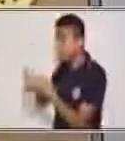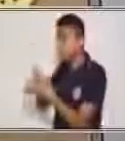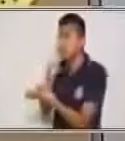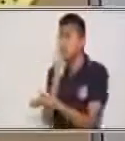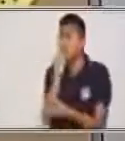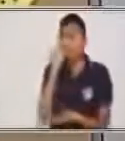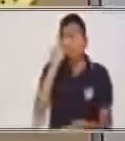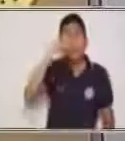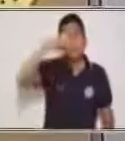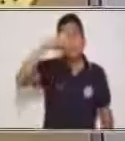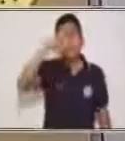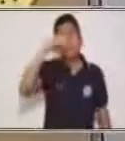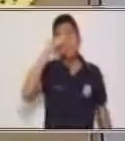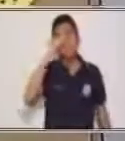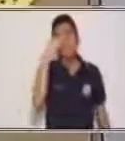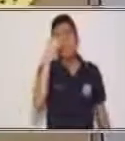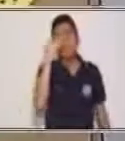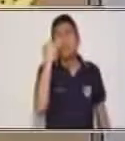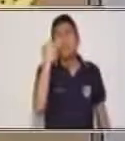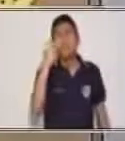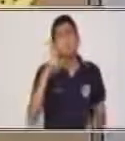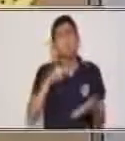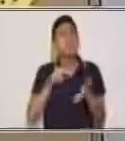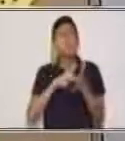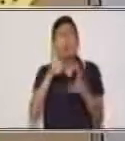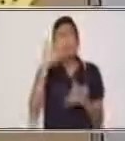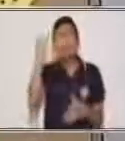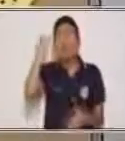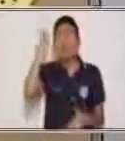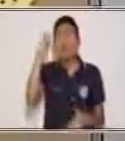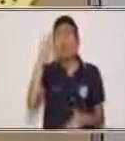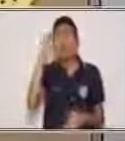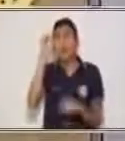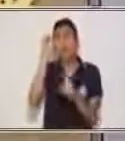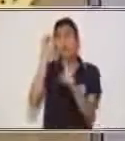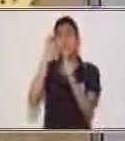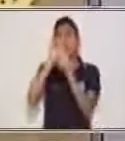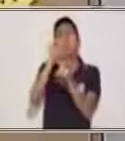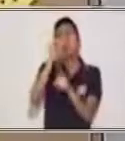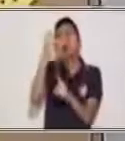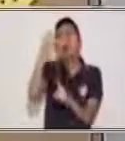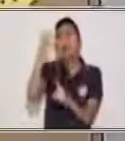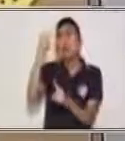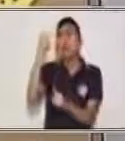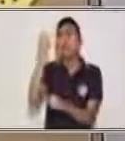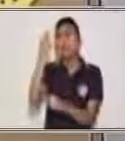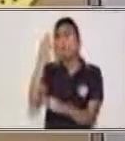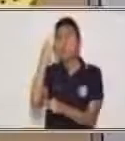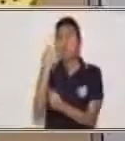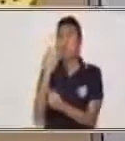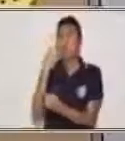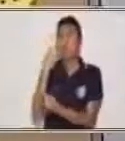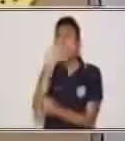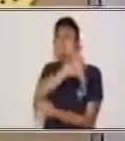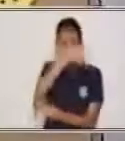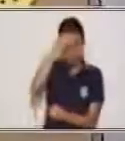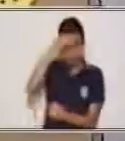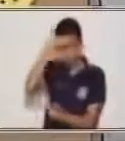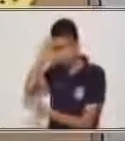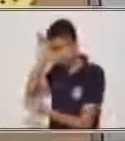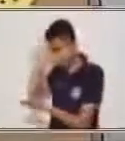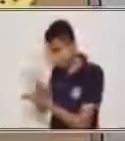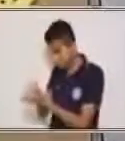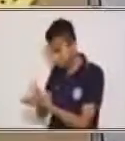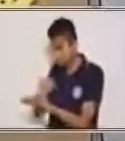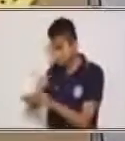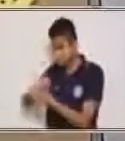qué creo que trata el texto. Posteriormente voy a leer mi texto hasta la mitad. Eso lo puedes hacer tú en casa.